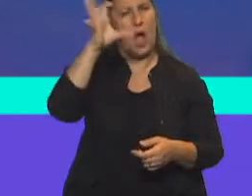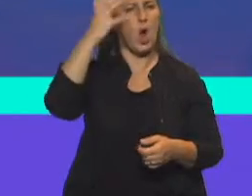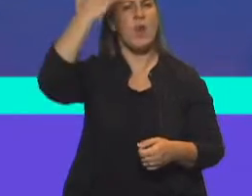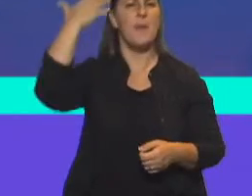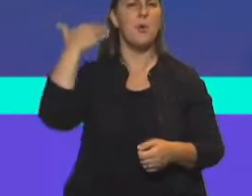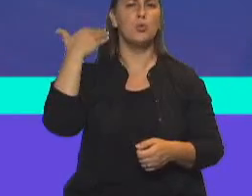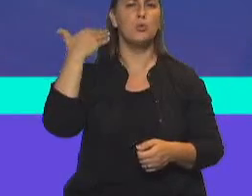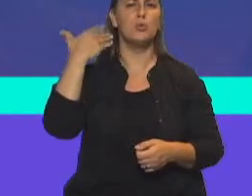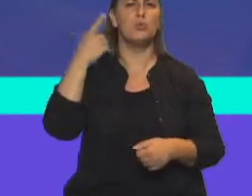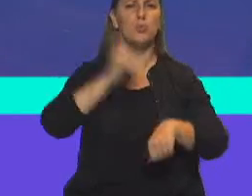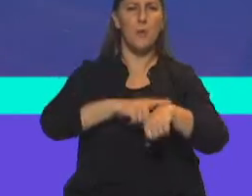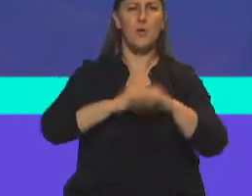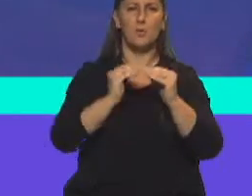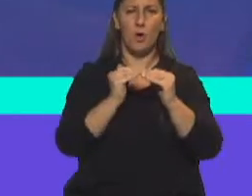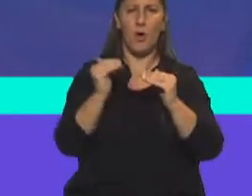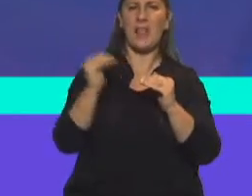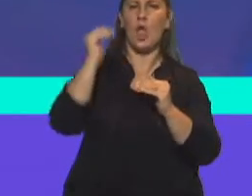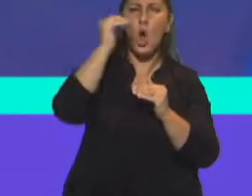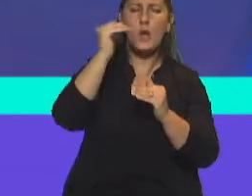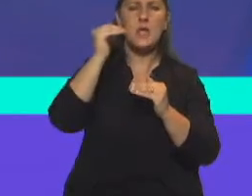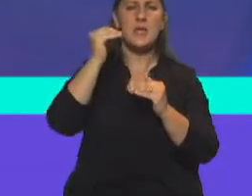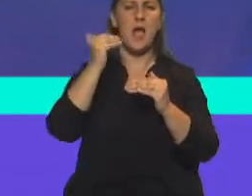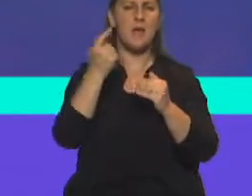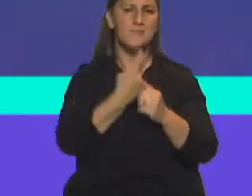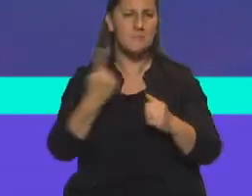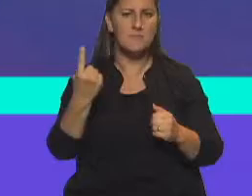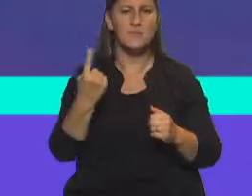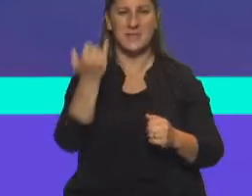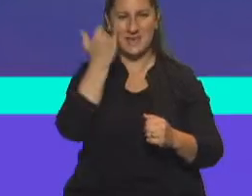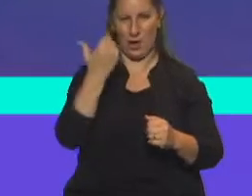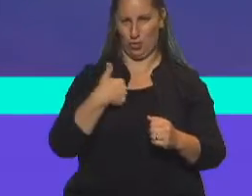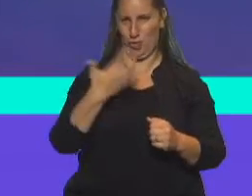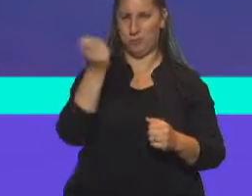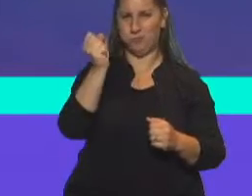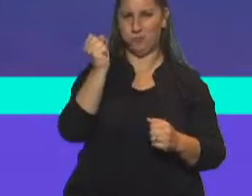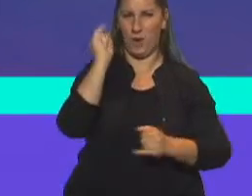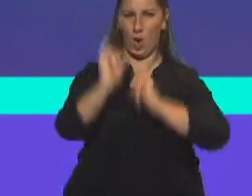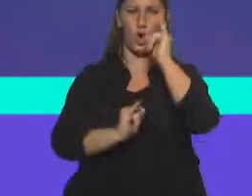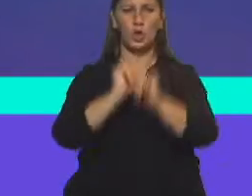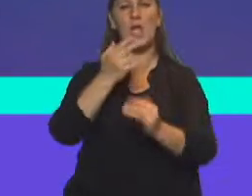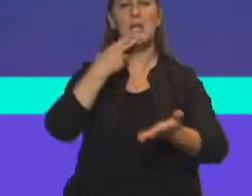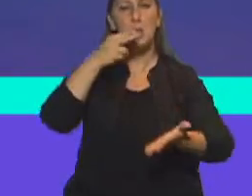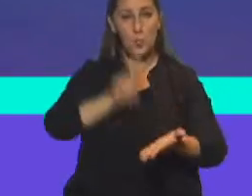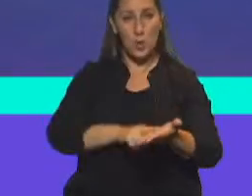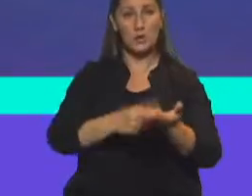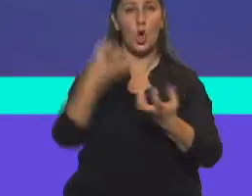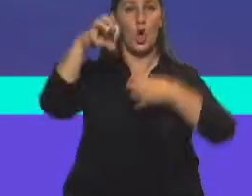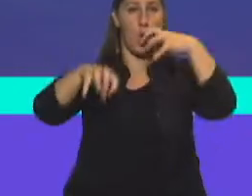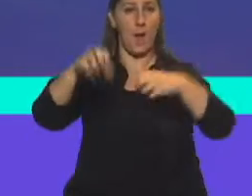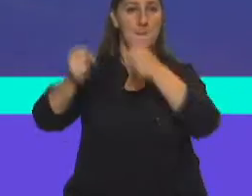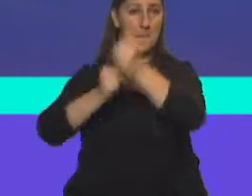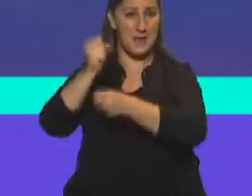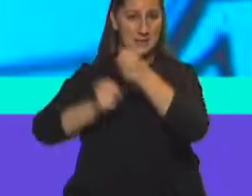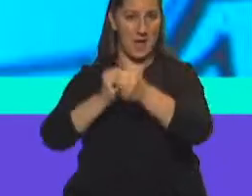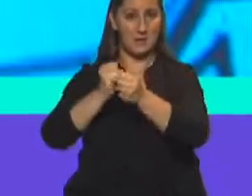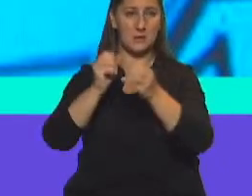nuestras escalas o nuestras categorías. Nosotros, yo lo conté la vez pasada, tenemos un impuesto a las empresas que